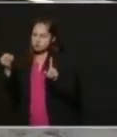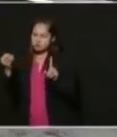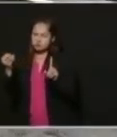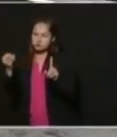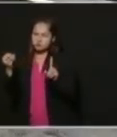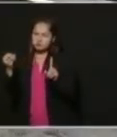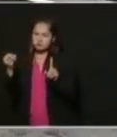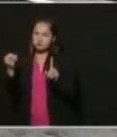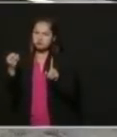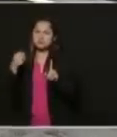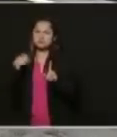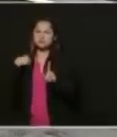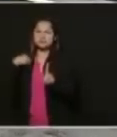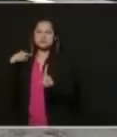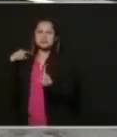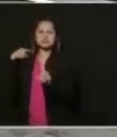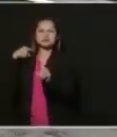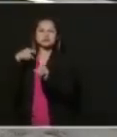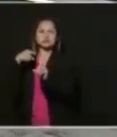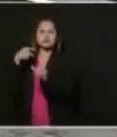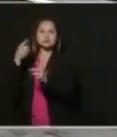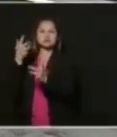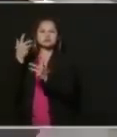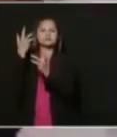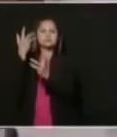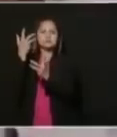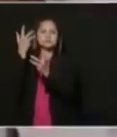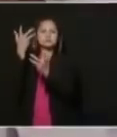lo que buscamos, lo que anhelamos,